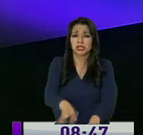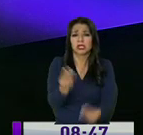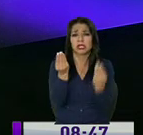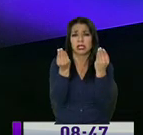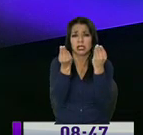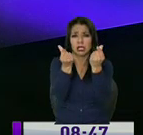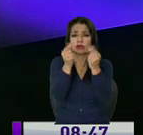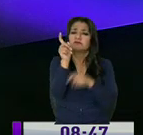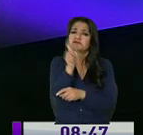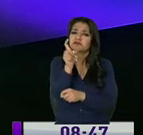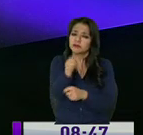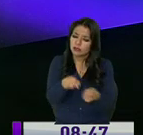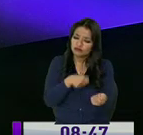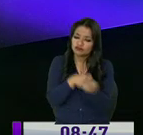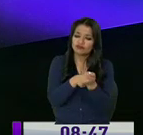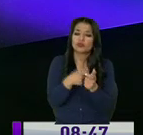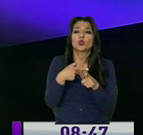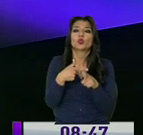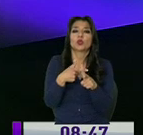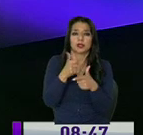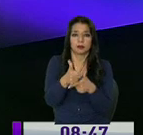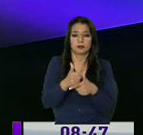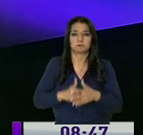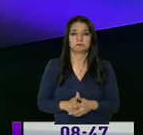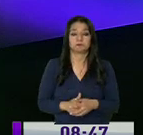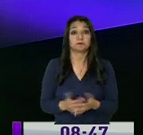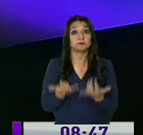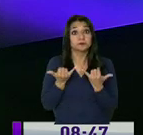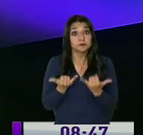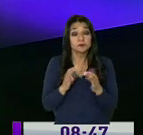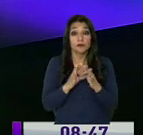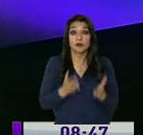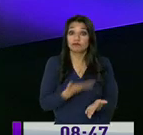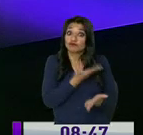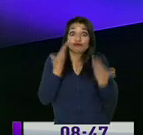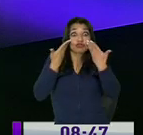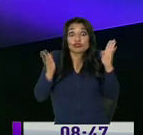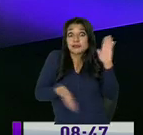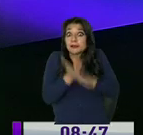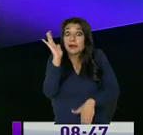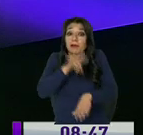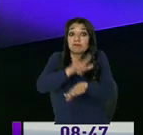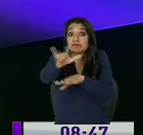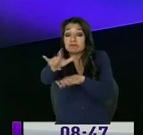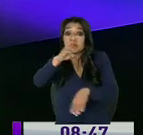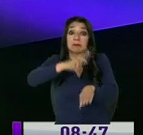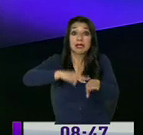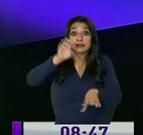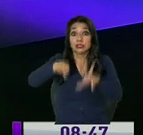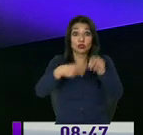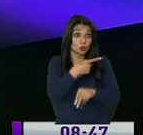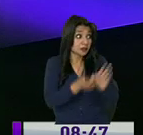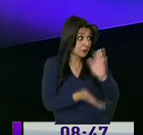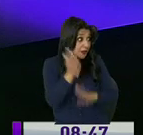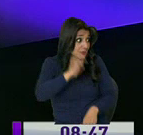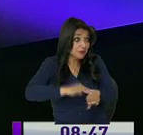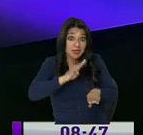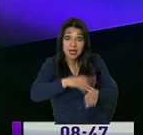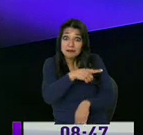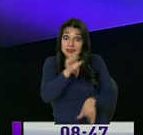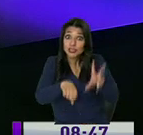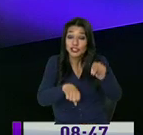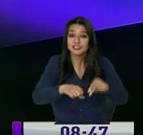se necesita urgentemente la ayuda. Ahora, de Alison, no sé si ella se vaya a ir a Miami, ¿no? ¿Usted se va a Miami, señorita